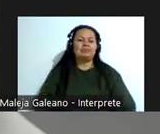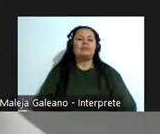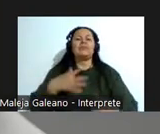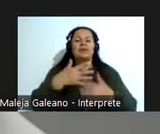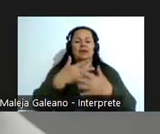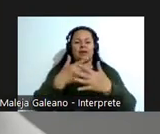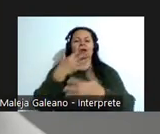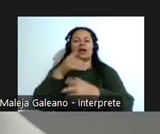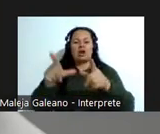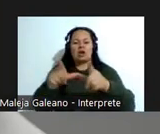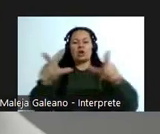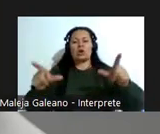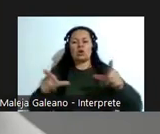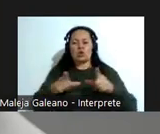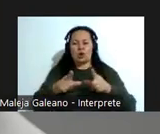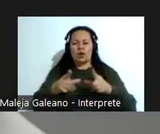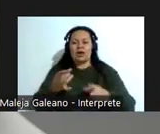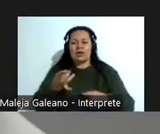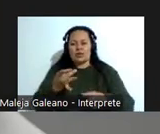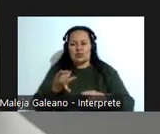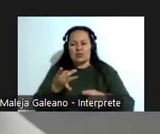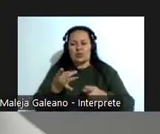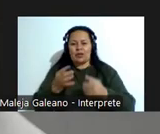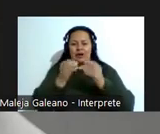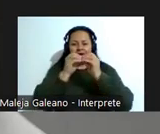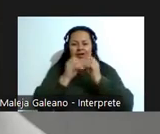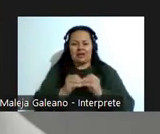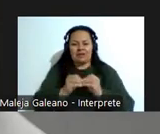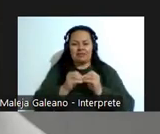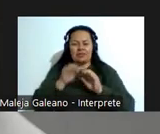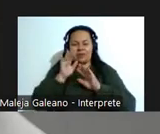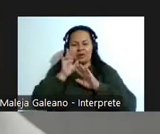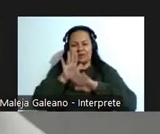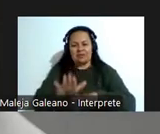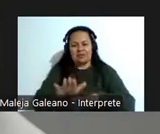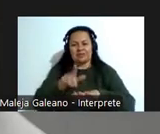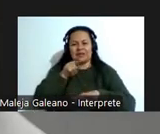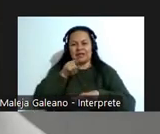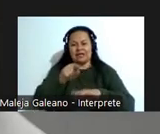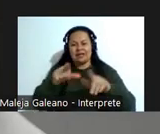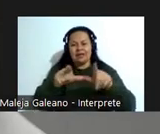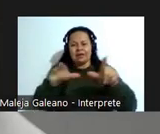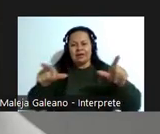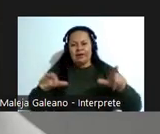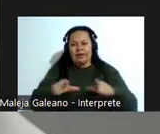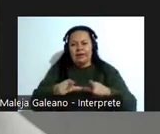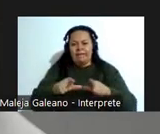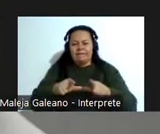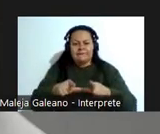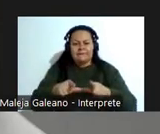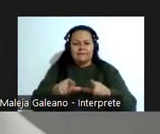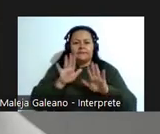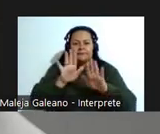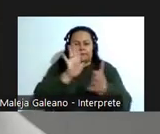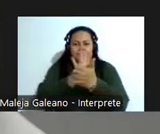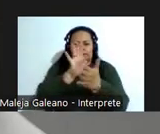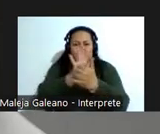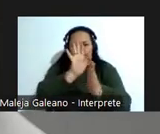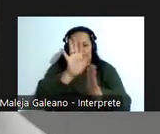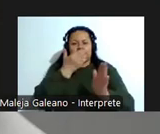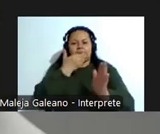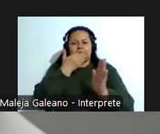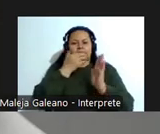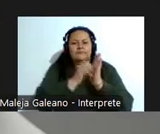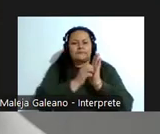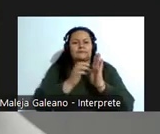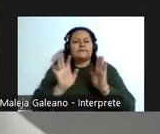el lugar que les duele y la forma como representaron ese lugar. Tranquilos que ya les voy a dar un ejemplo. Que abrazo